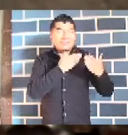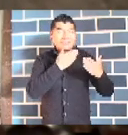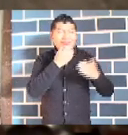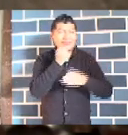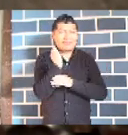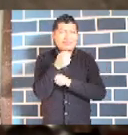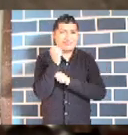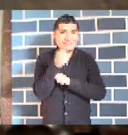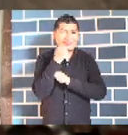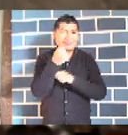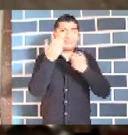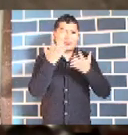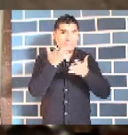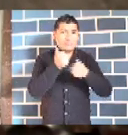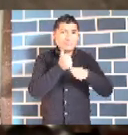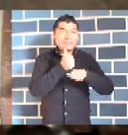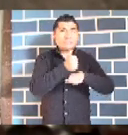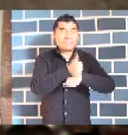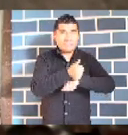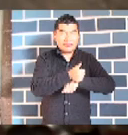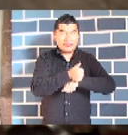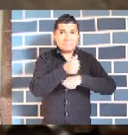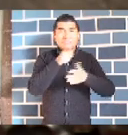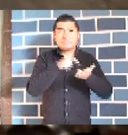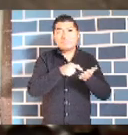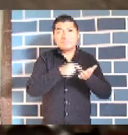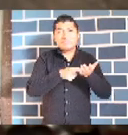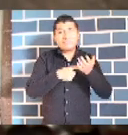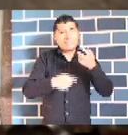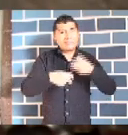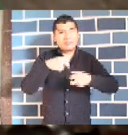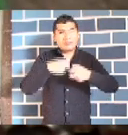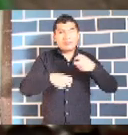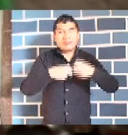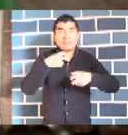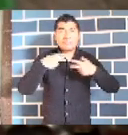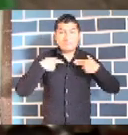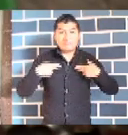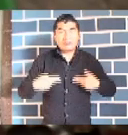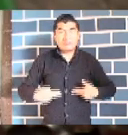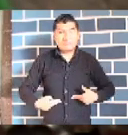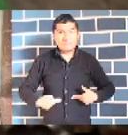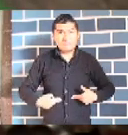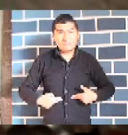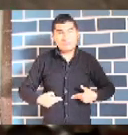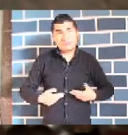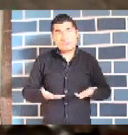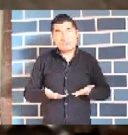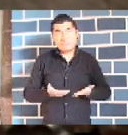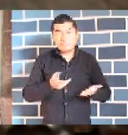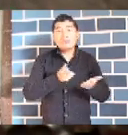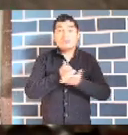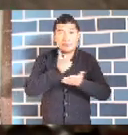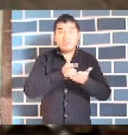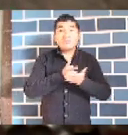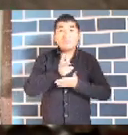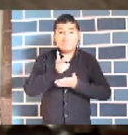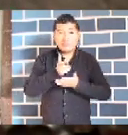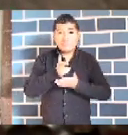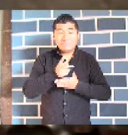han sido causas de este desastre humano realmente